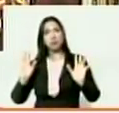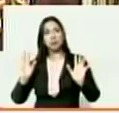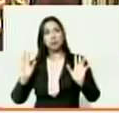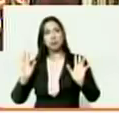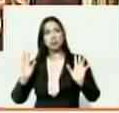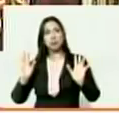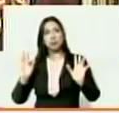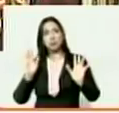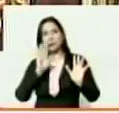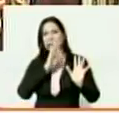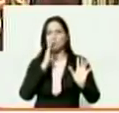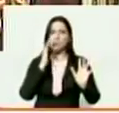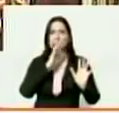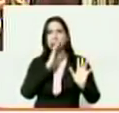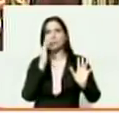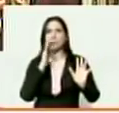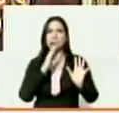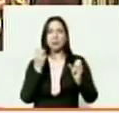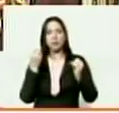de tantas